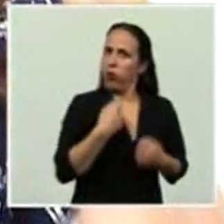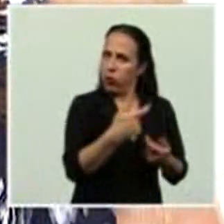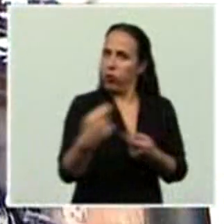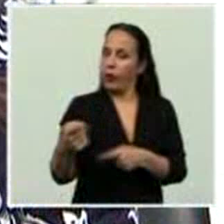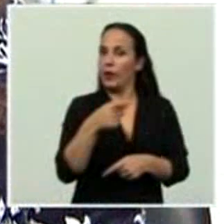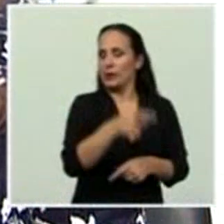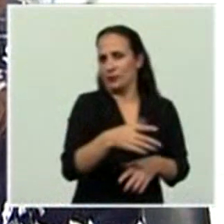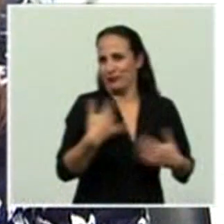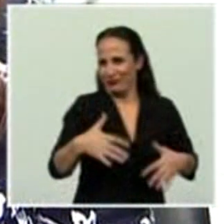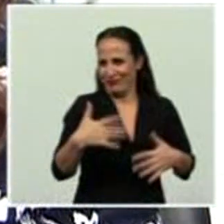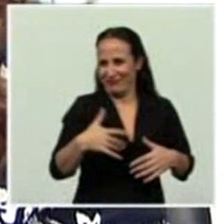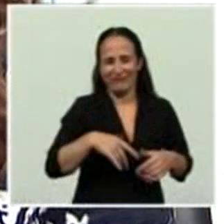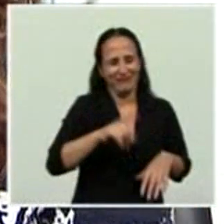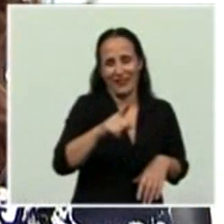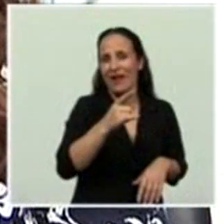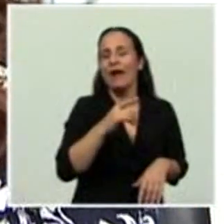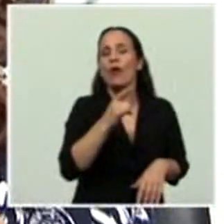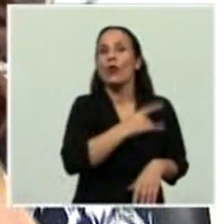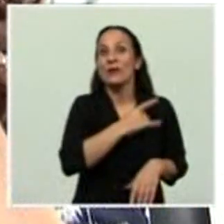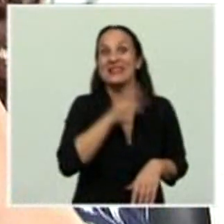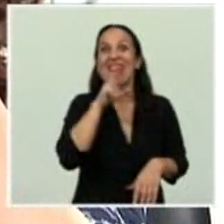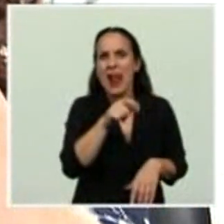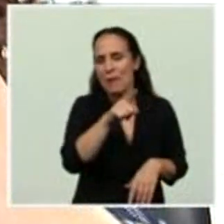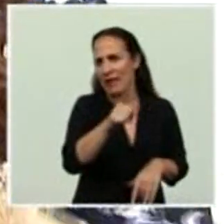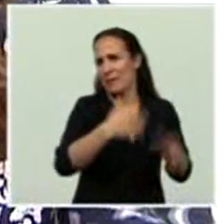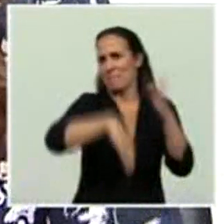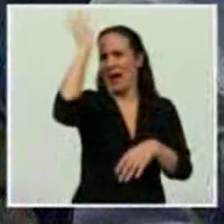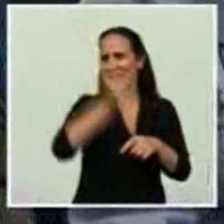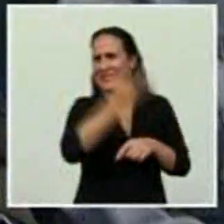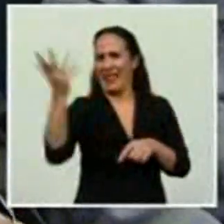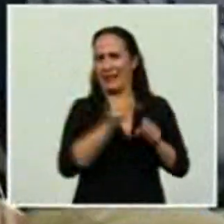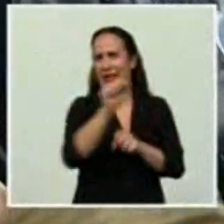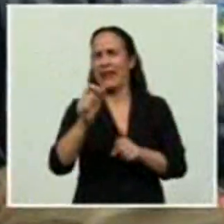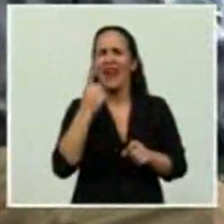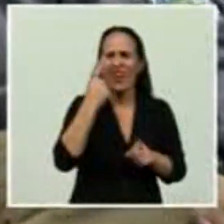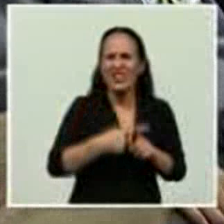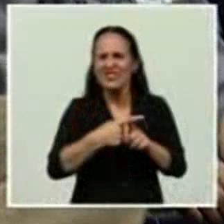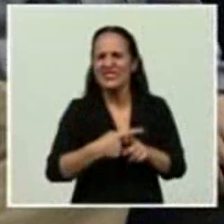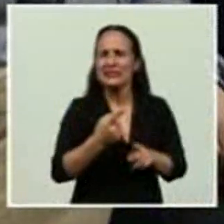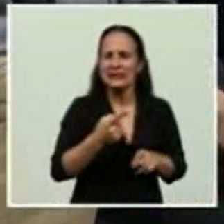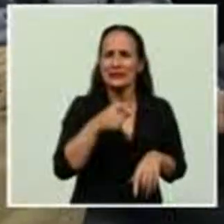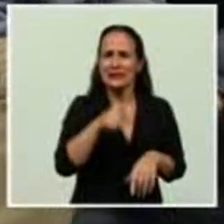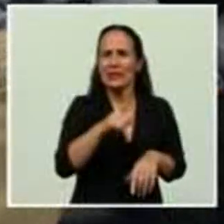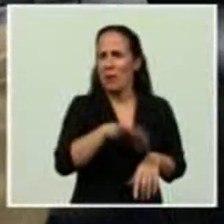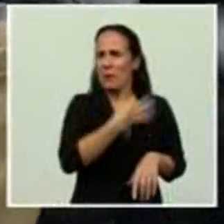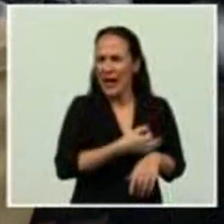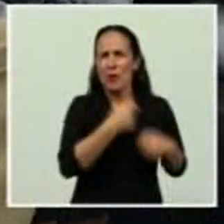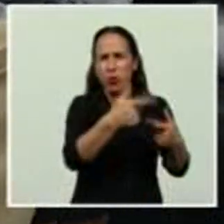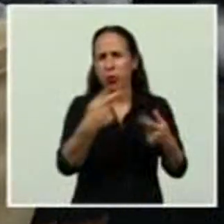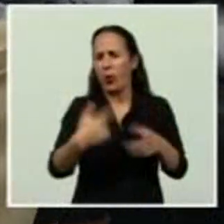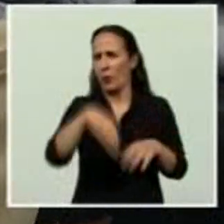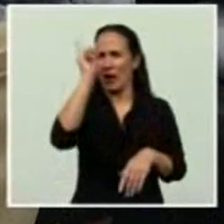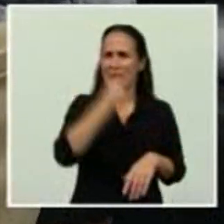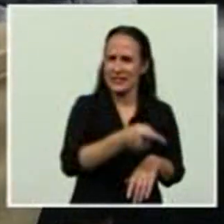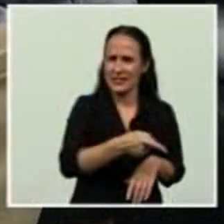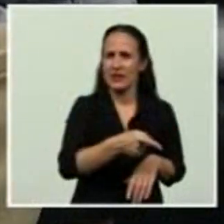vencedora la Universidad Nacional de la plata con la les digo uno vay var de la plata un